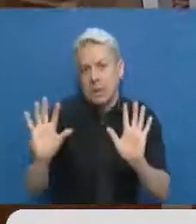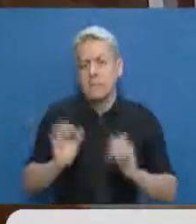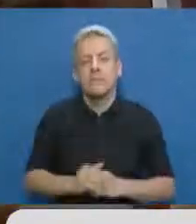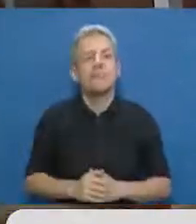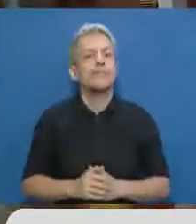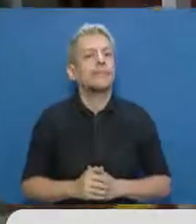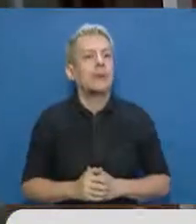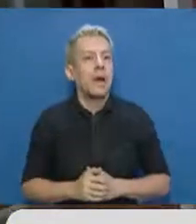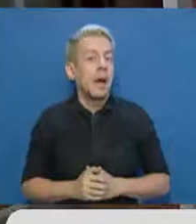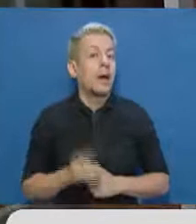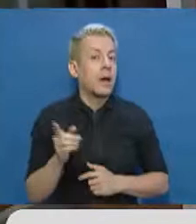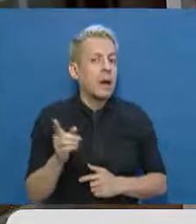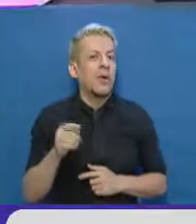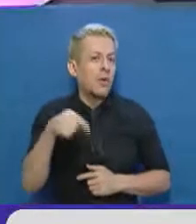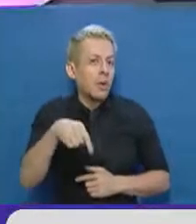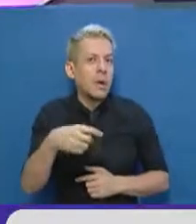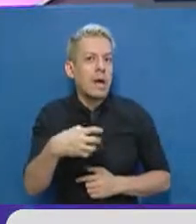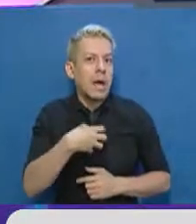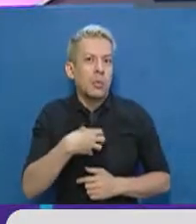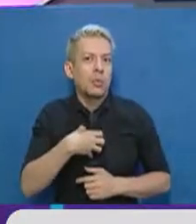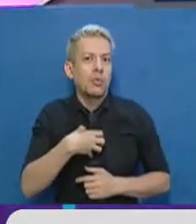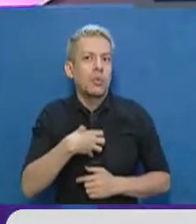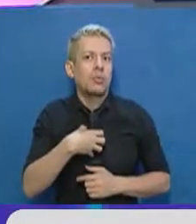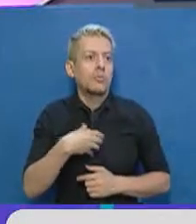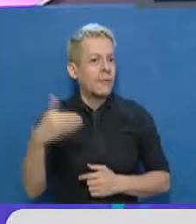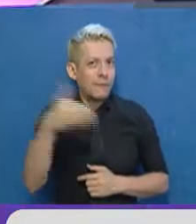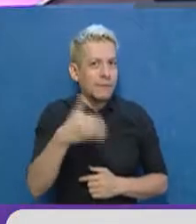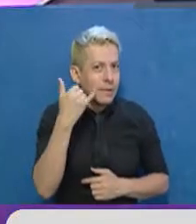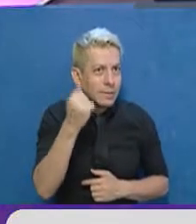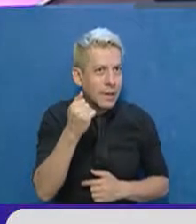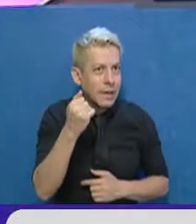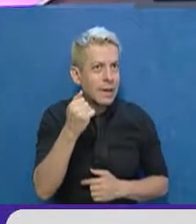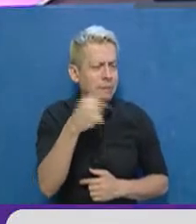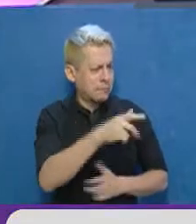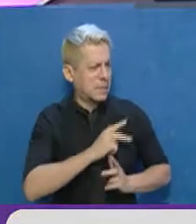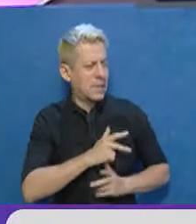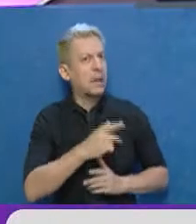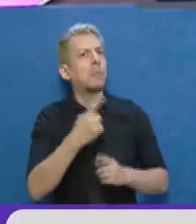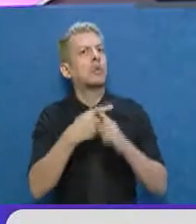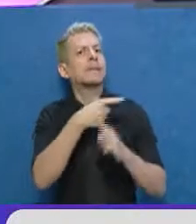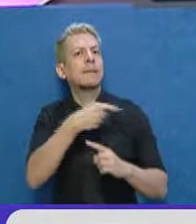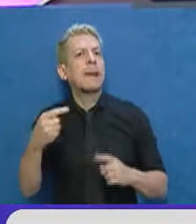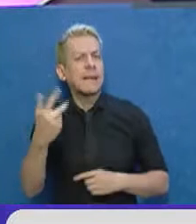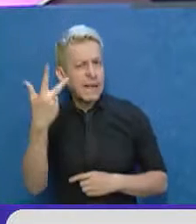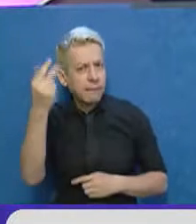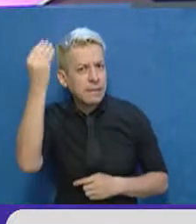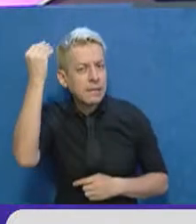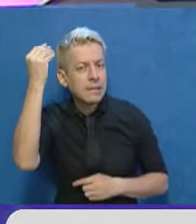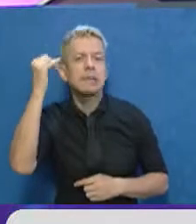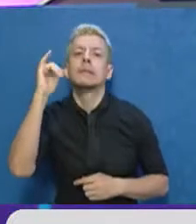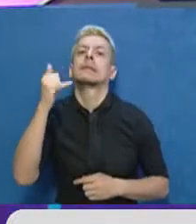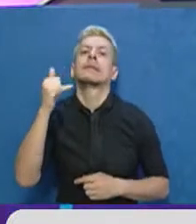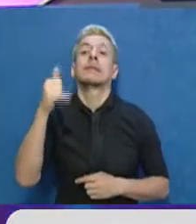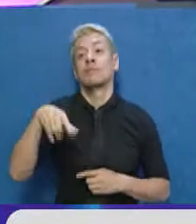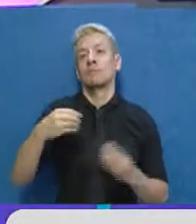Digamos, tal vez los chicos que fueron hoy no son los que van a ir el próximo, dijiste 3 veces por semana, ¿no? Así es, 3 veces por semana